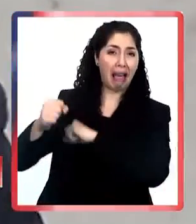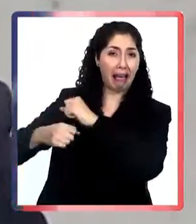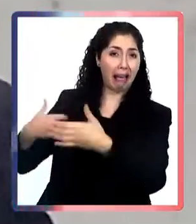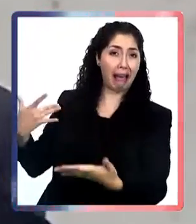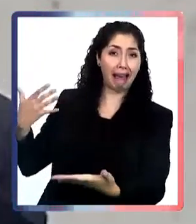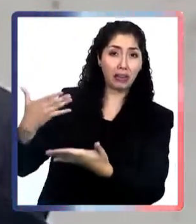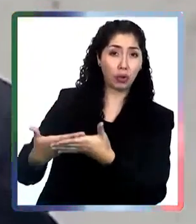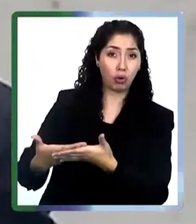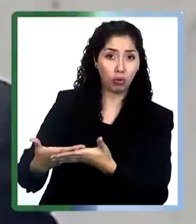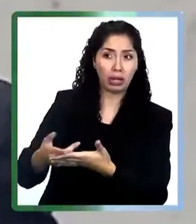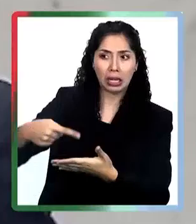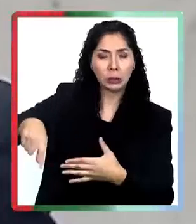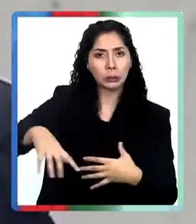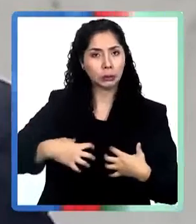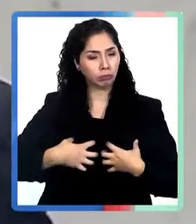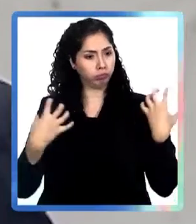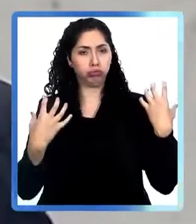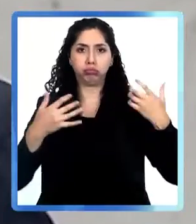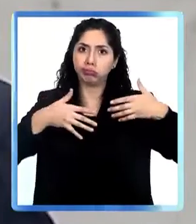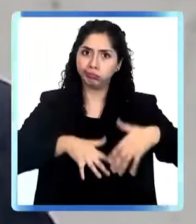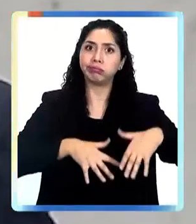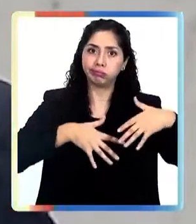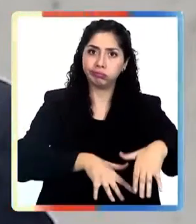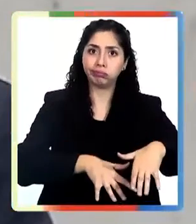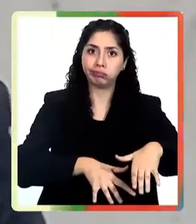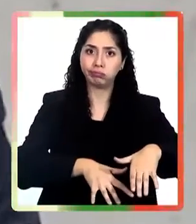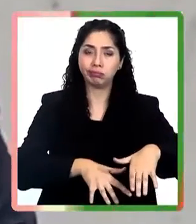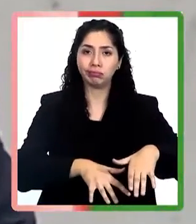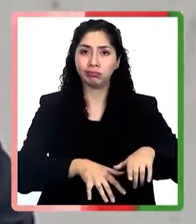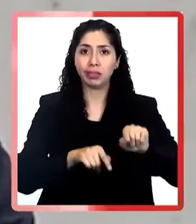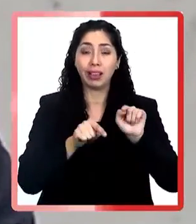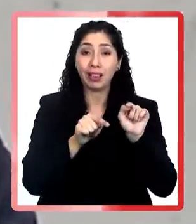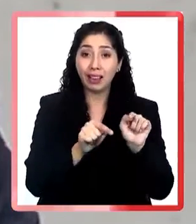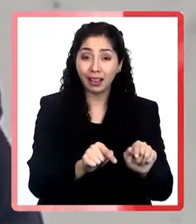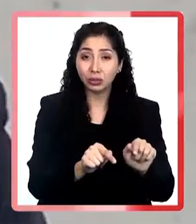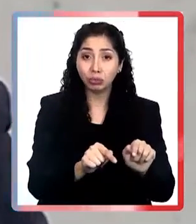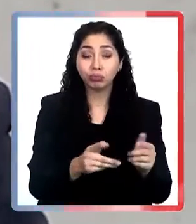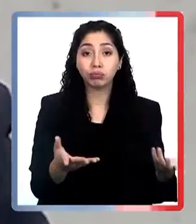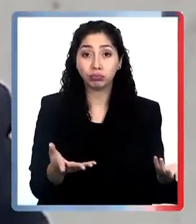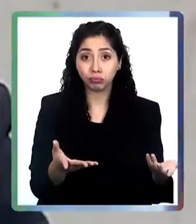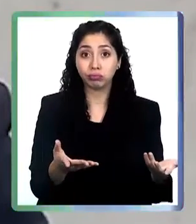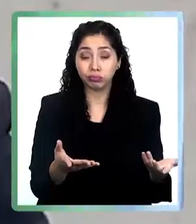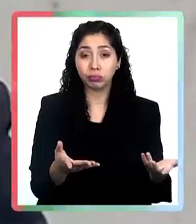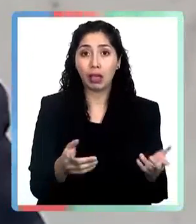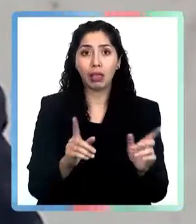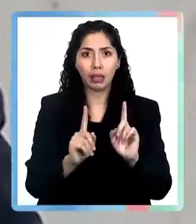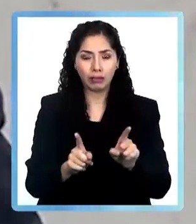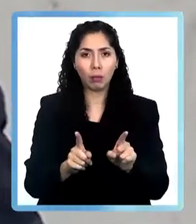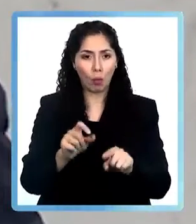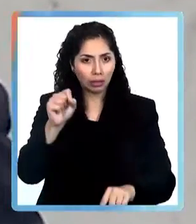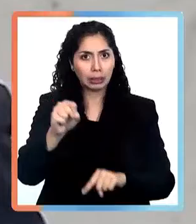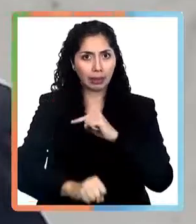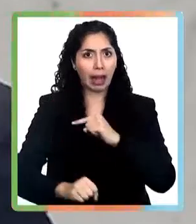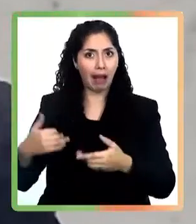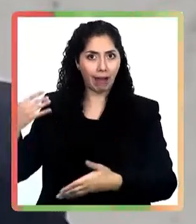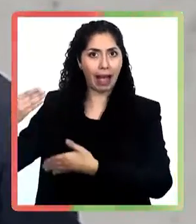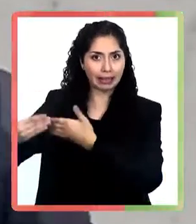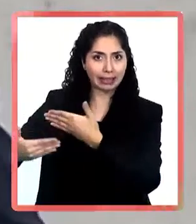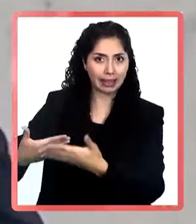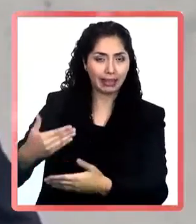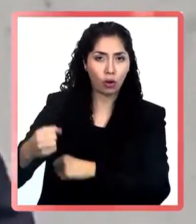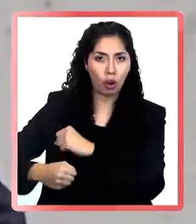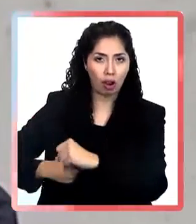por décadas sin por ello porque esto no es blanco y negro sin por ello desconocer los avances de los últimos años